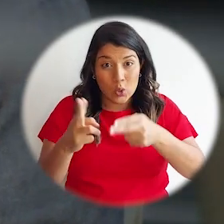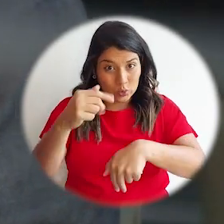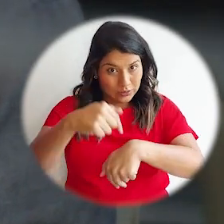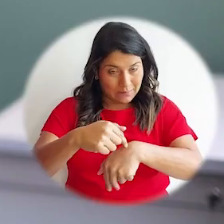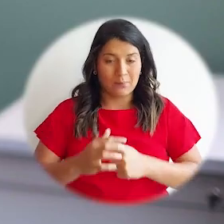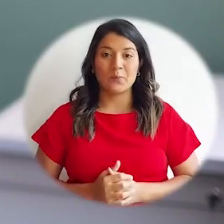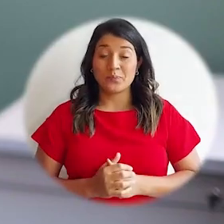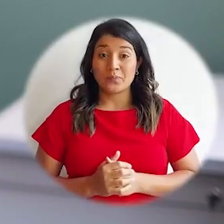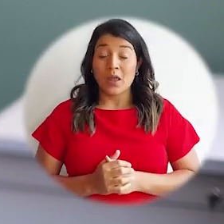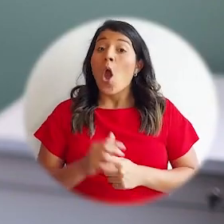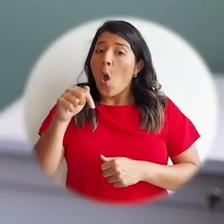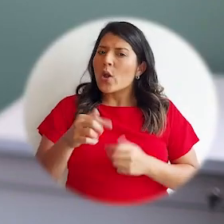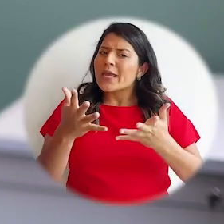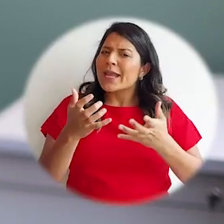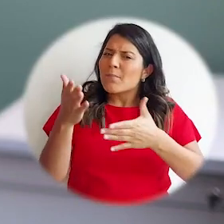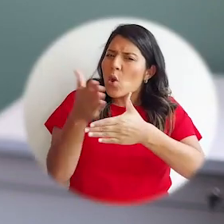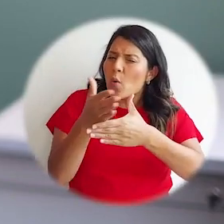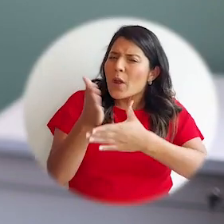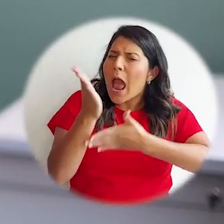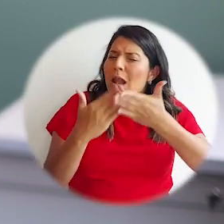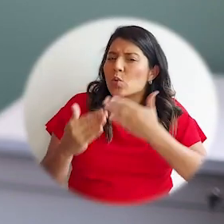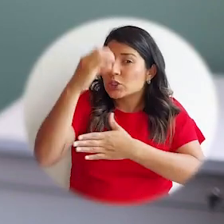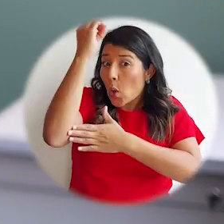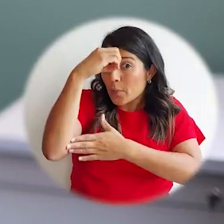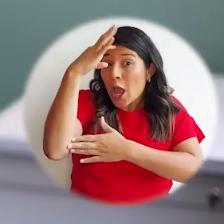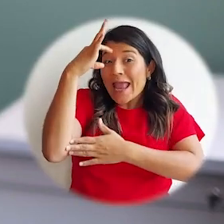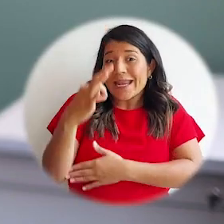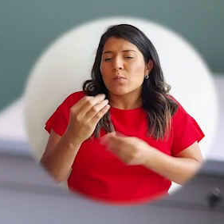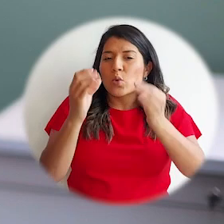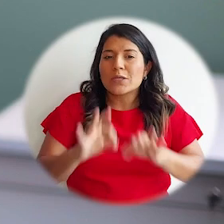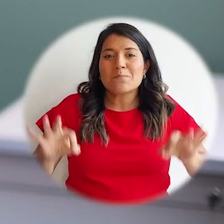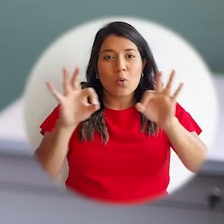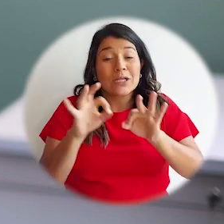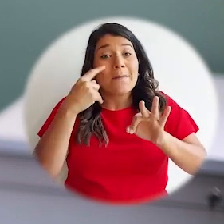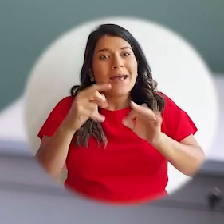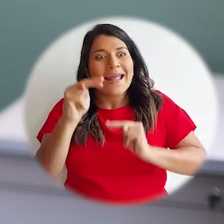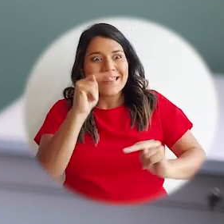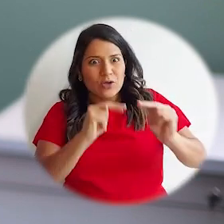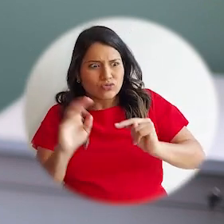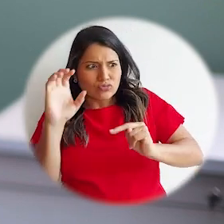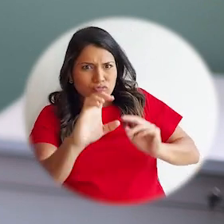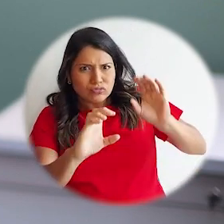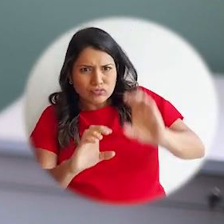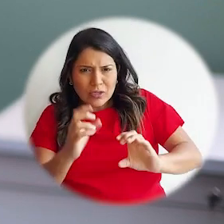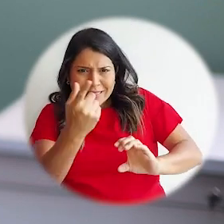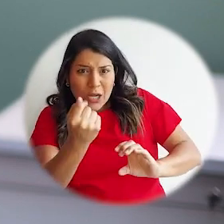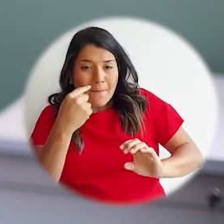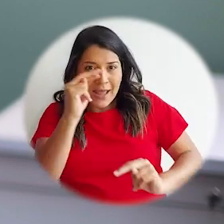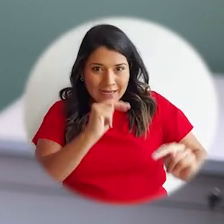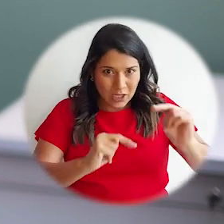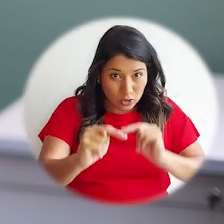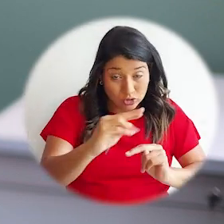plazo. Dicho esto, hoy queremos compartir algunos pensamientos que consideramos clave para las carteras de inversión en este contexto y en los